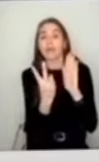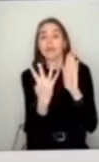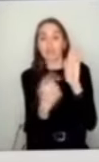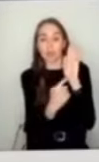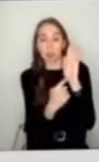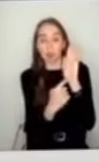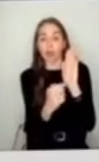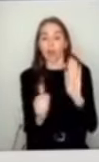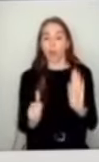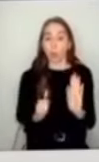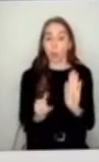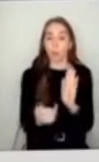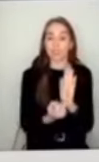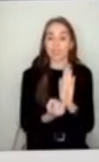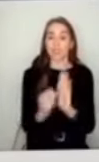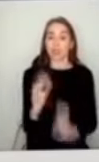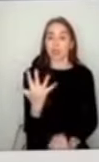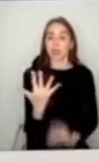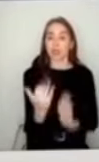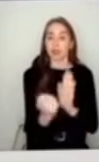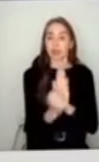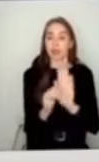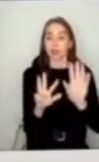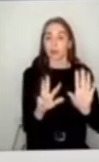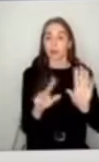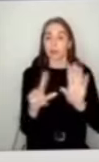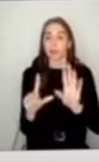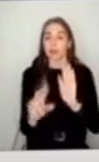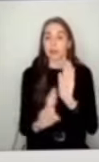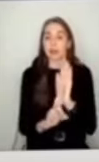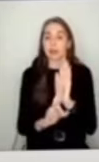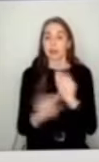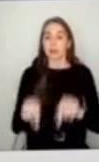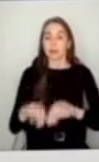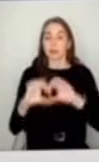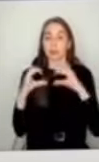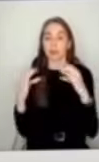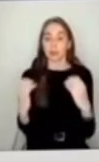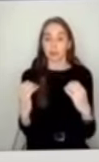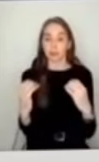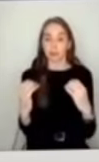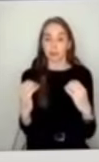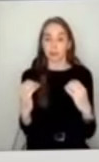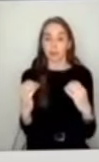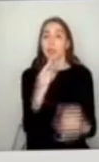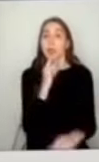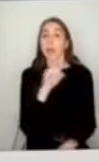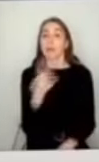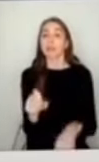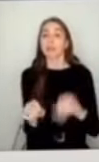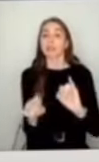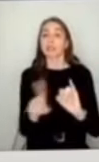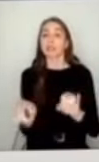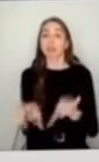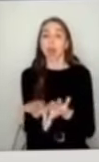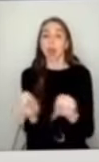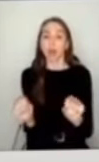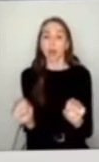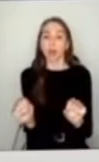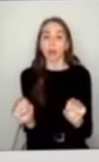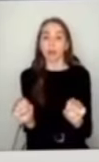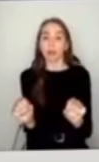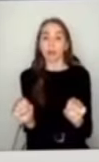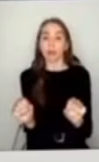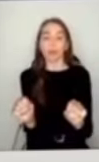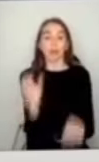inciso quinto del artículo 97 del reglamento de nuestra corporación. ¿Habría acuerdo? No hay